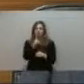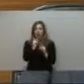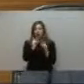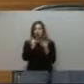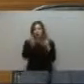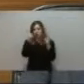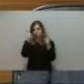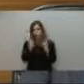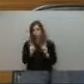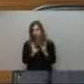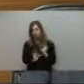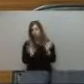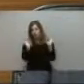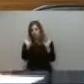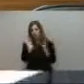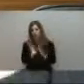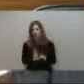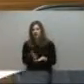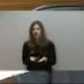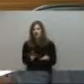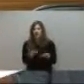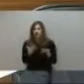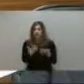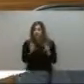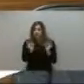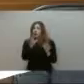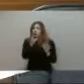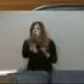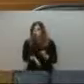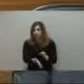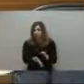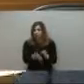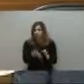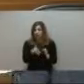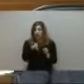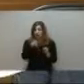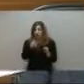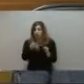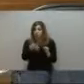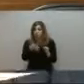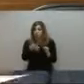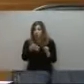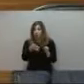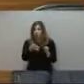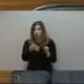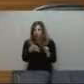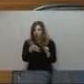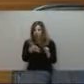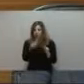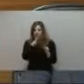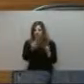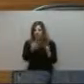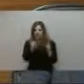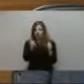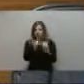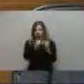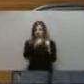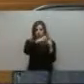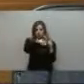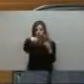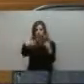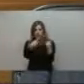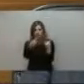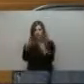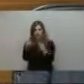puntuales. ¿Y todo ello por qué? Pues por falta de recarga de bloques, es decir, falta de